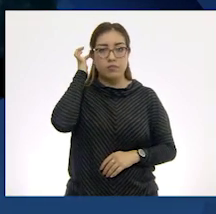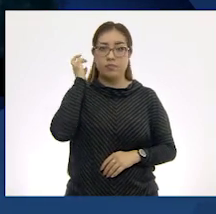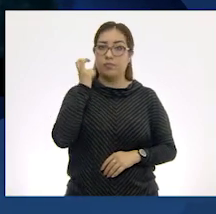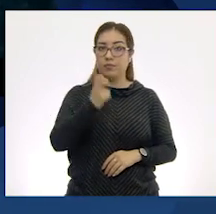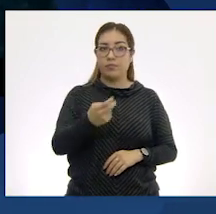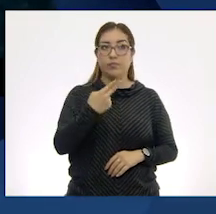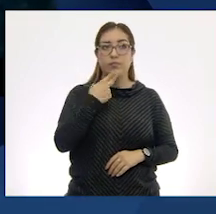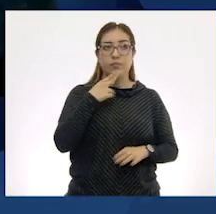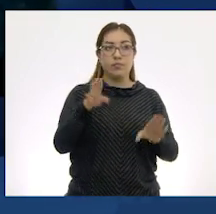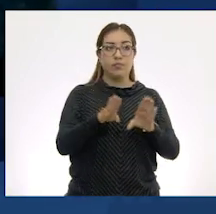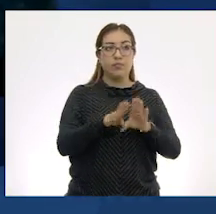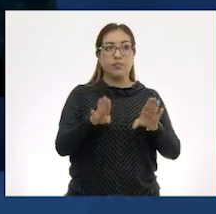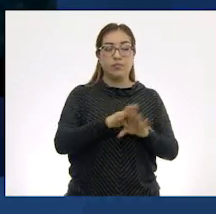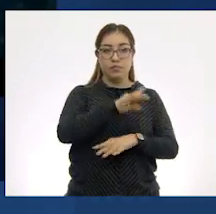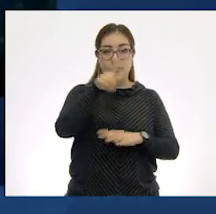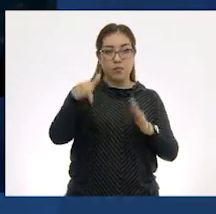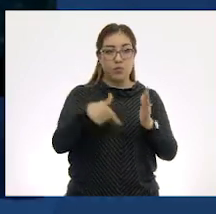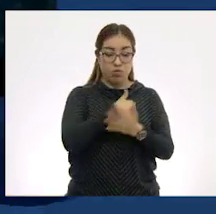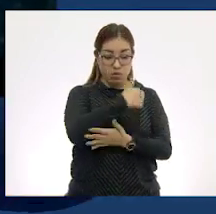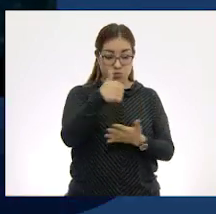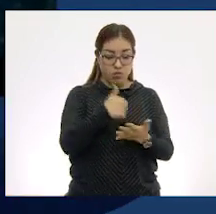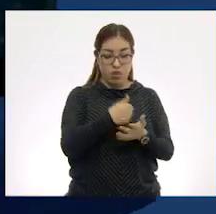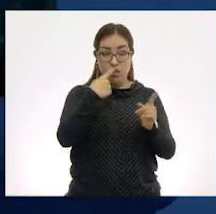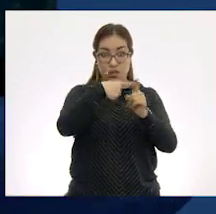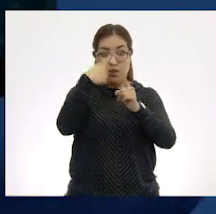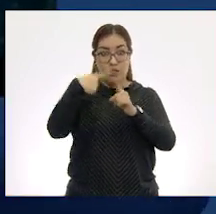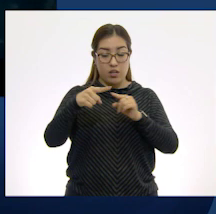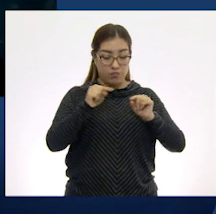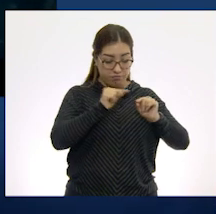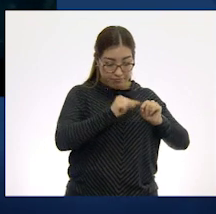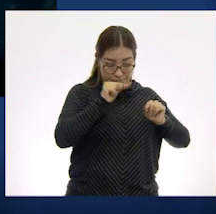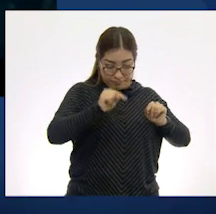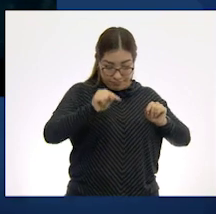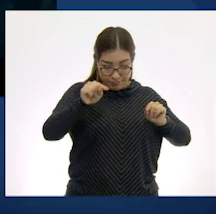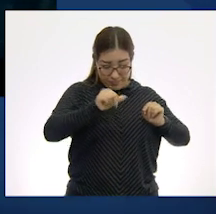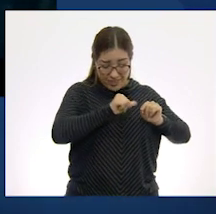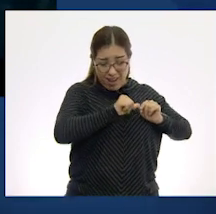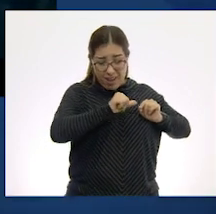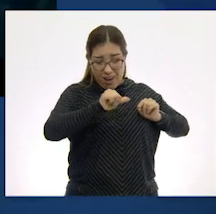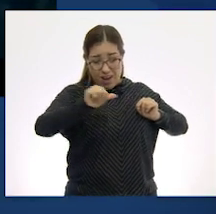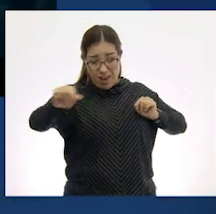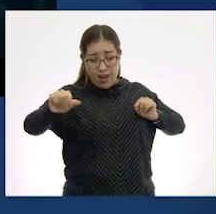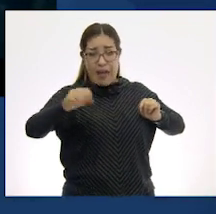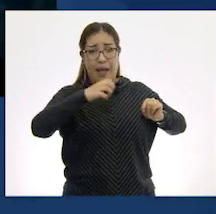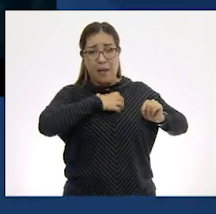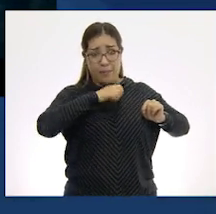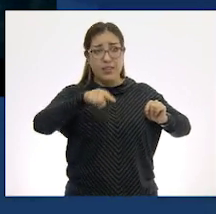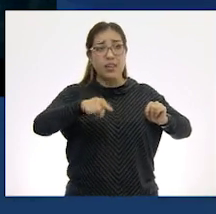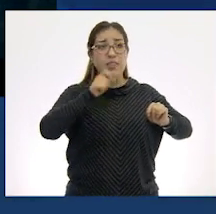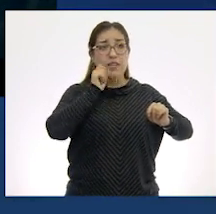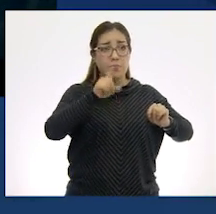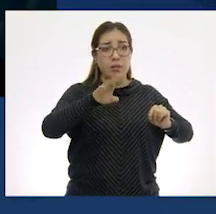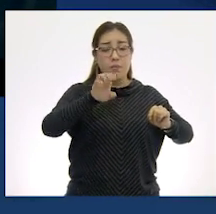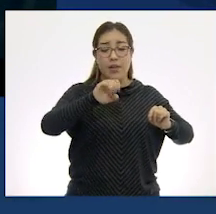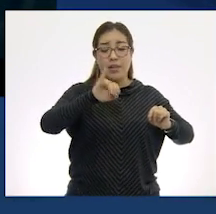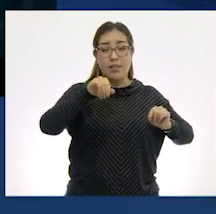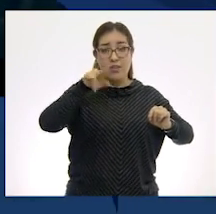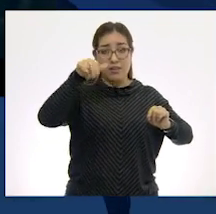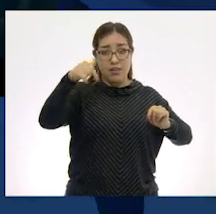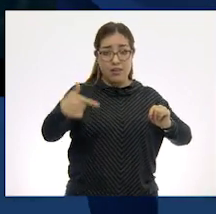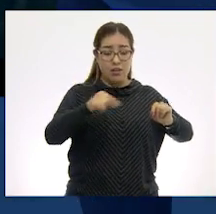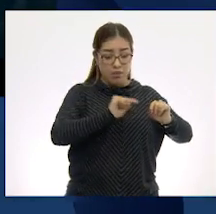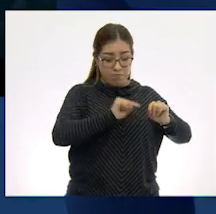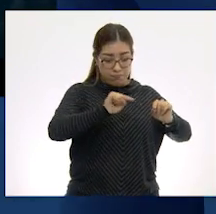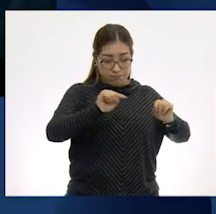Atraviesa las provincias de Liaoning y Hopei, la municipalidad de Tianjin, la capital Beijing, las provincias de Shanxi